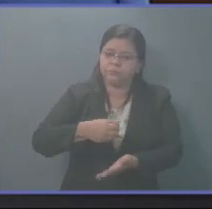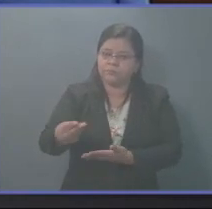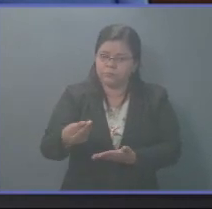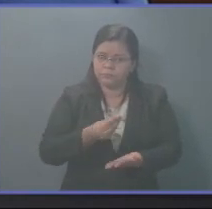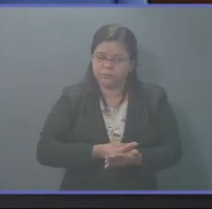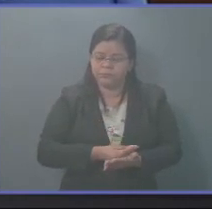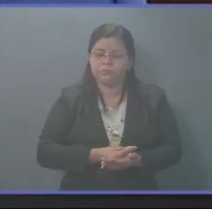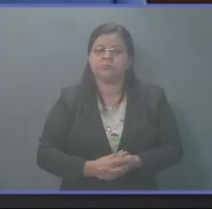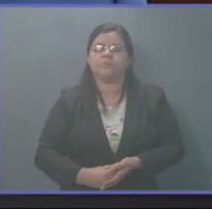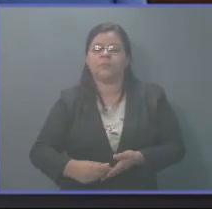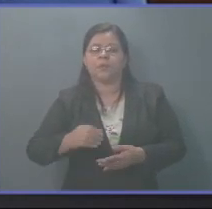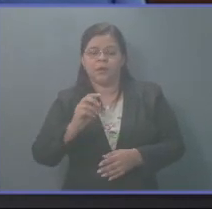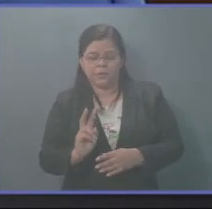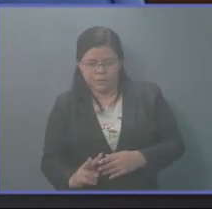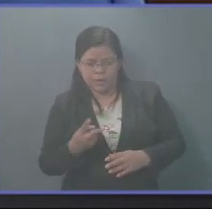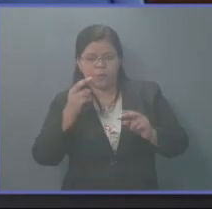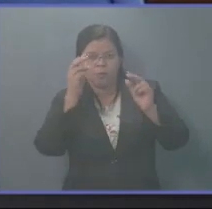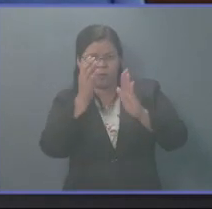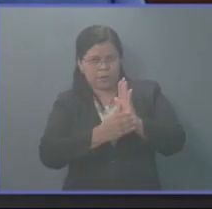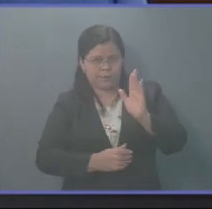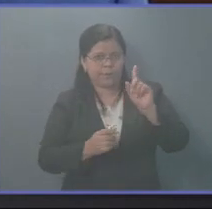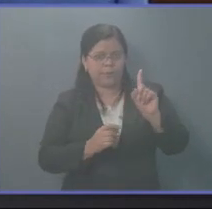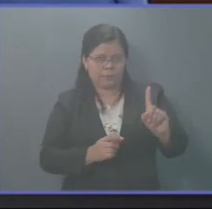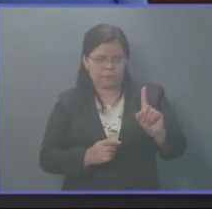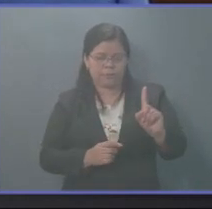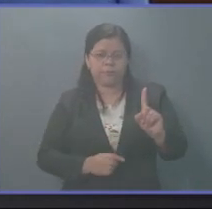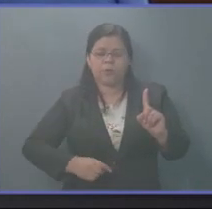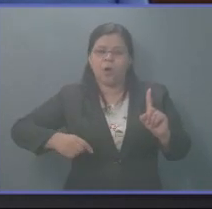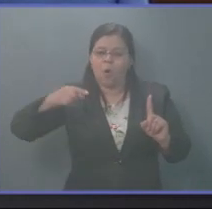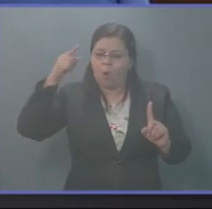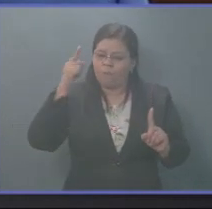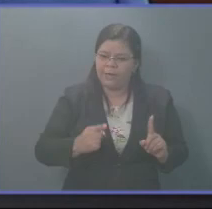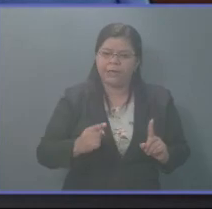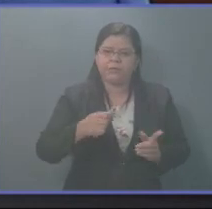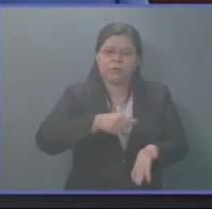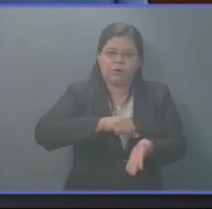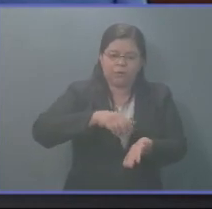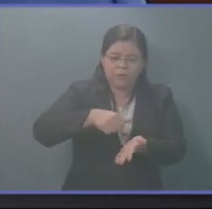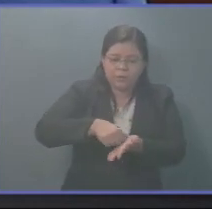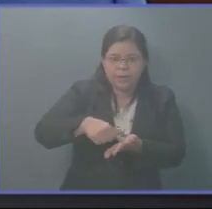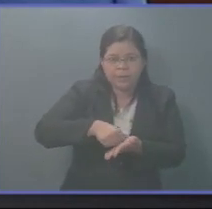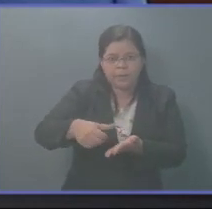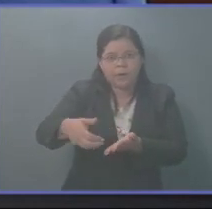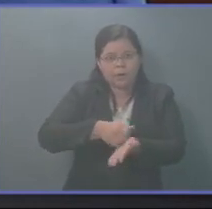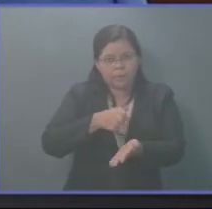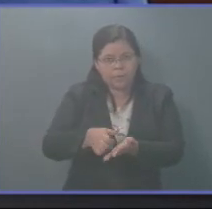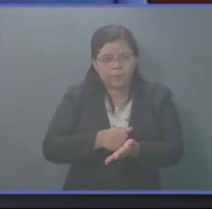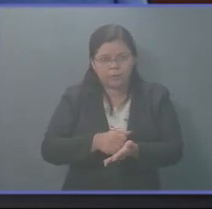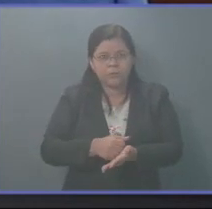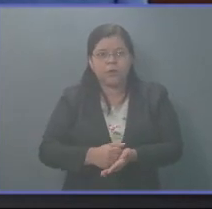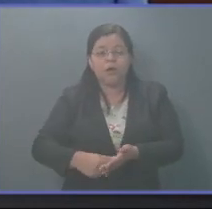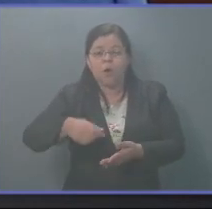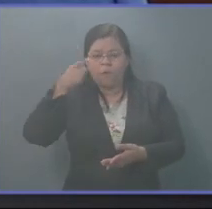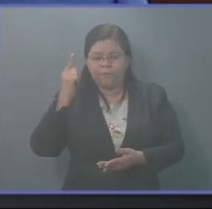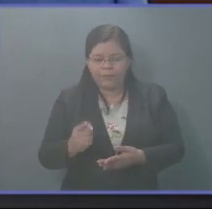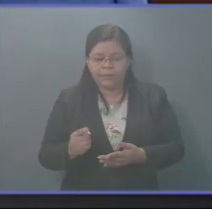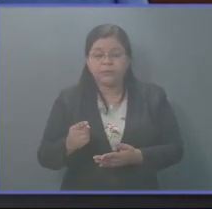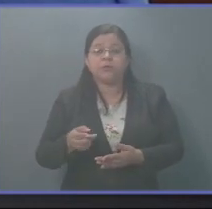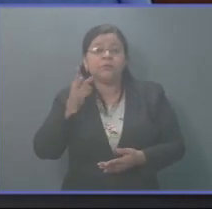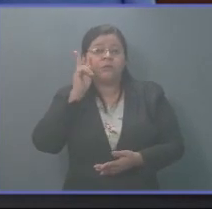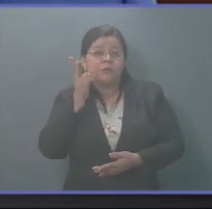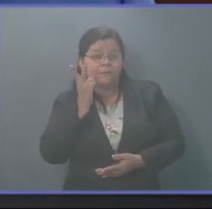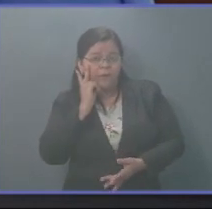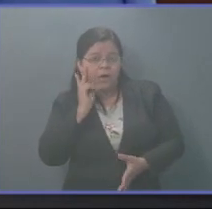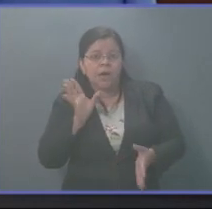segundo, de la obligación tributaria. Capítulo 1, obligación tributaria municipal. Definición, artículo 6. La obligación tributaria municipal es el